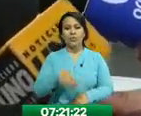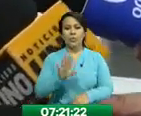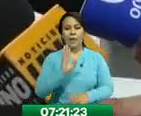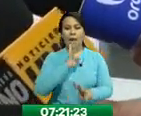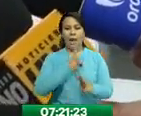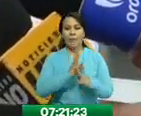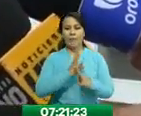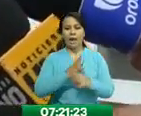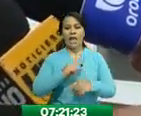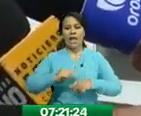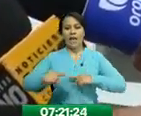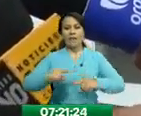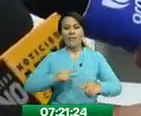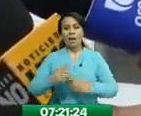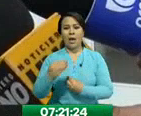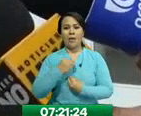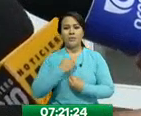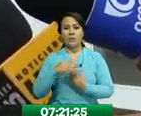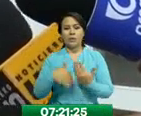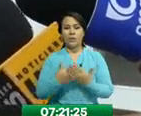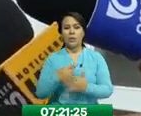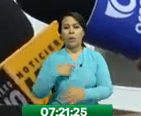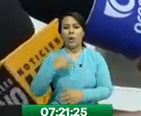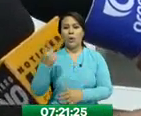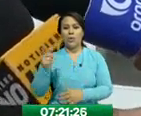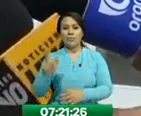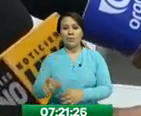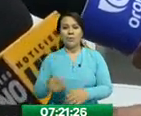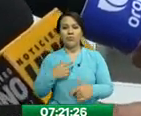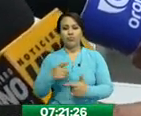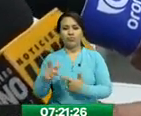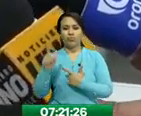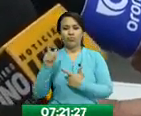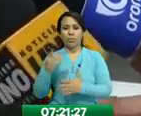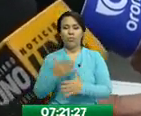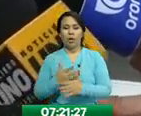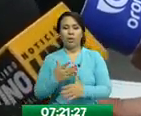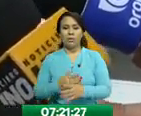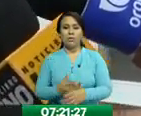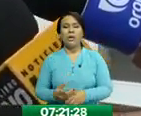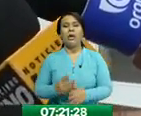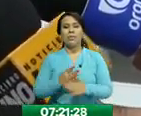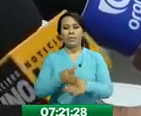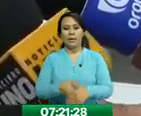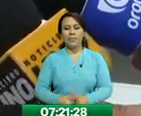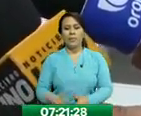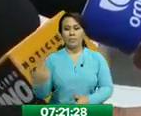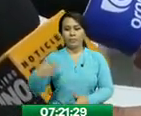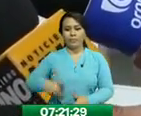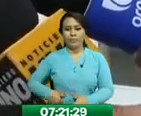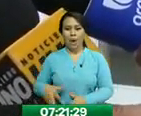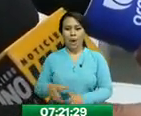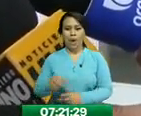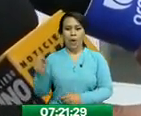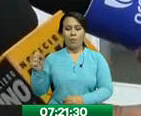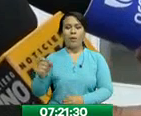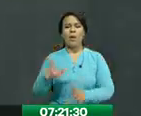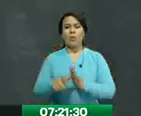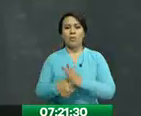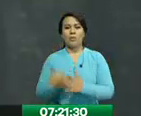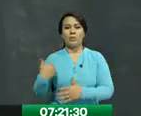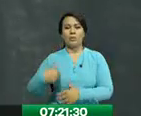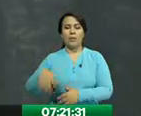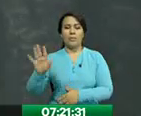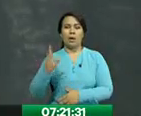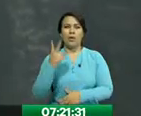agencia, momentos en los cuales otra persona intercepta al guardia e intimida al guardia. Le despojan del arma al guardia y proceden a